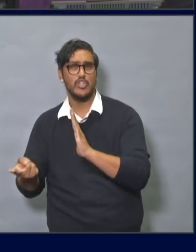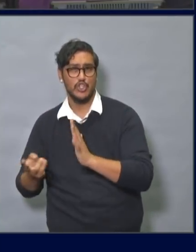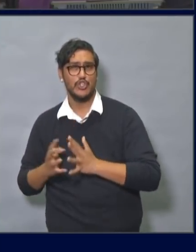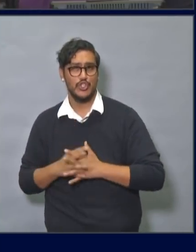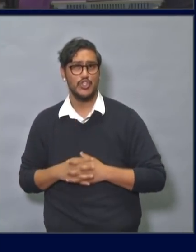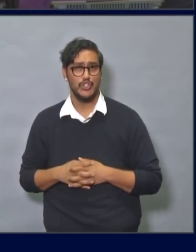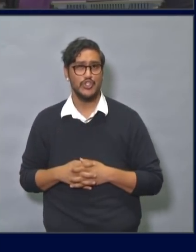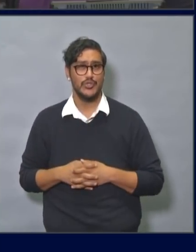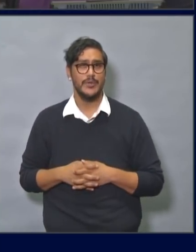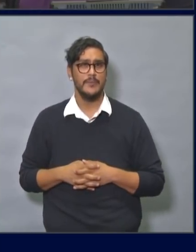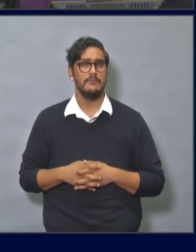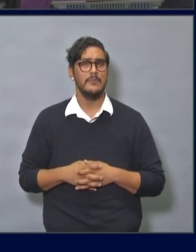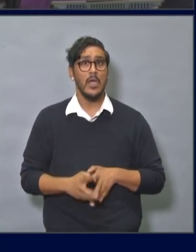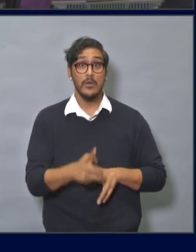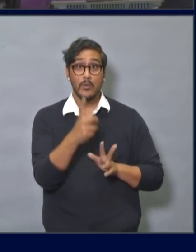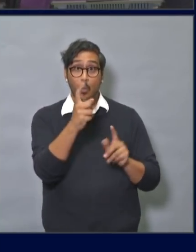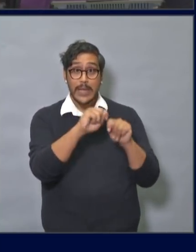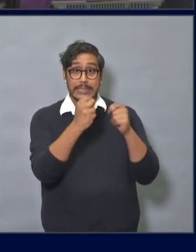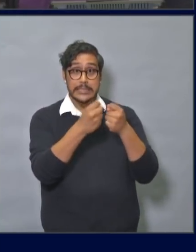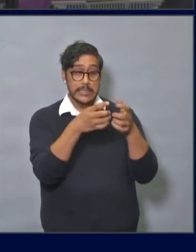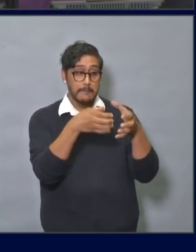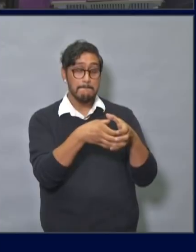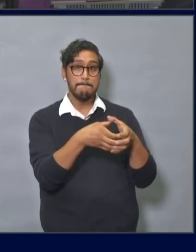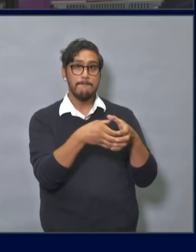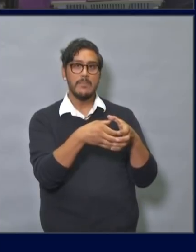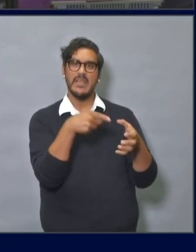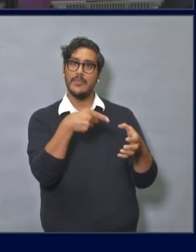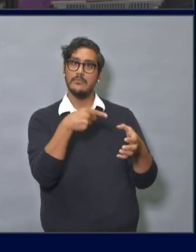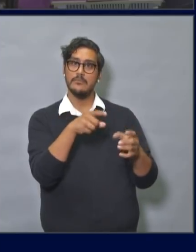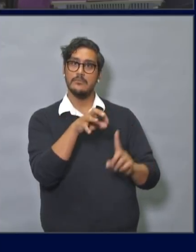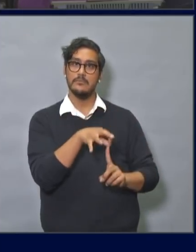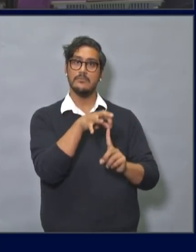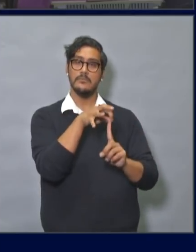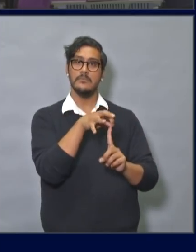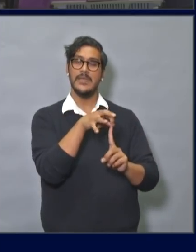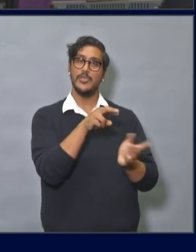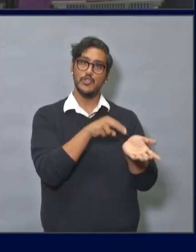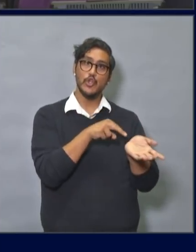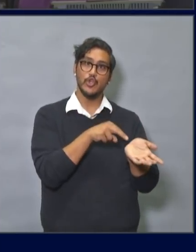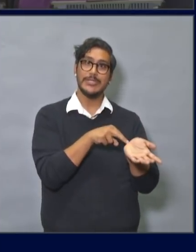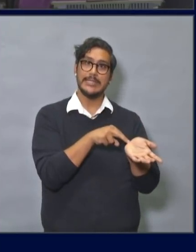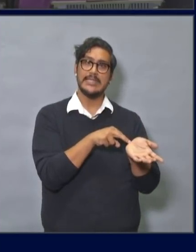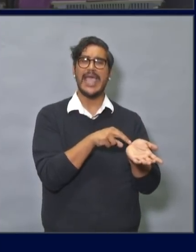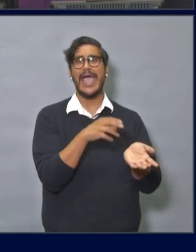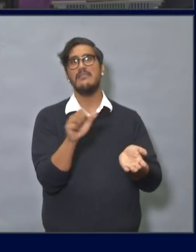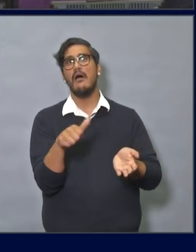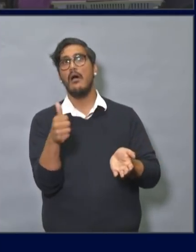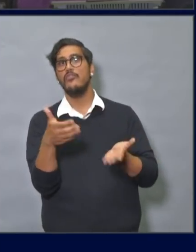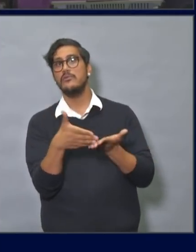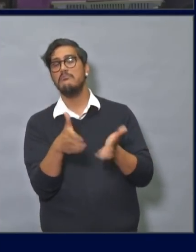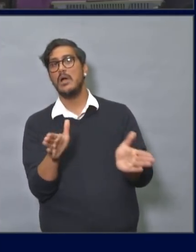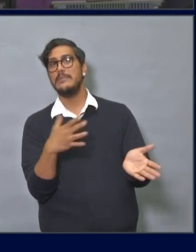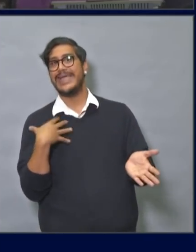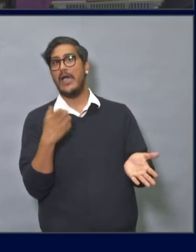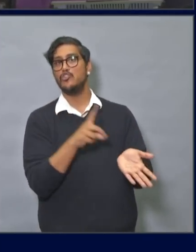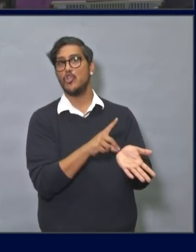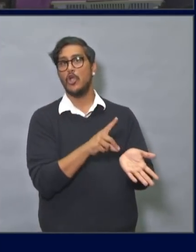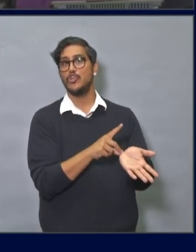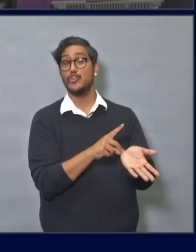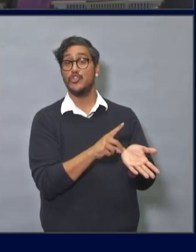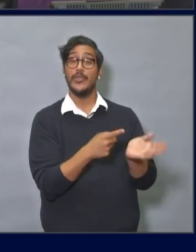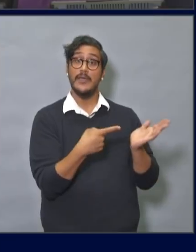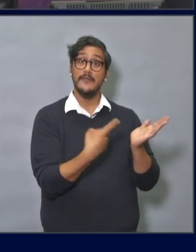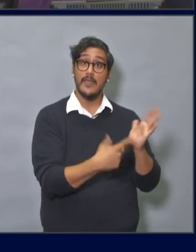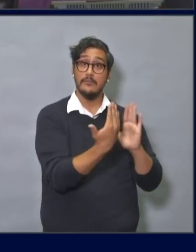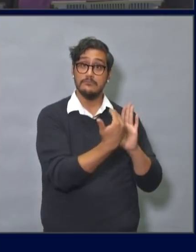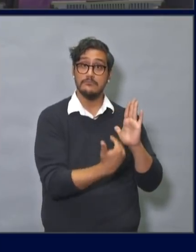Un equipo especializado en salud pública que incluye enfermeras y médicos de salud pública realiza el seguimiento